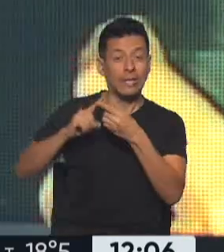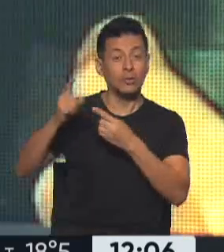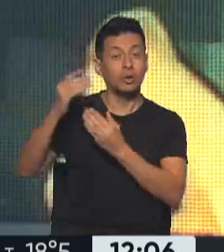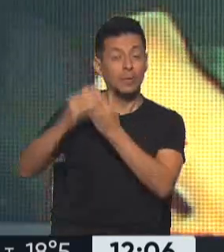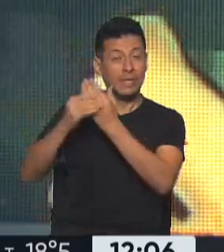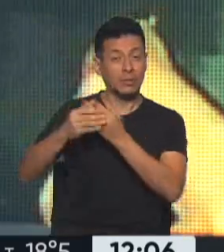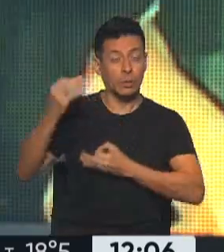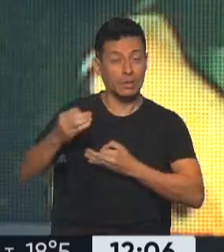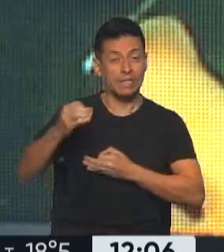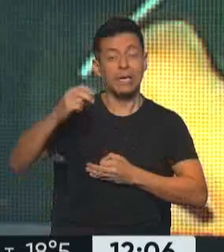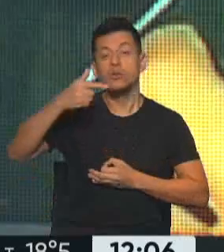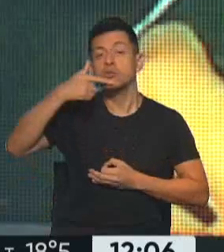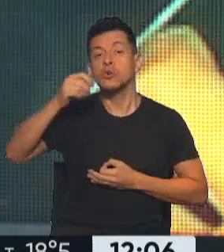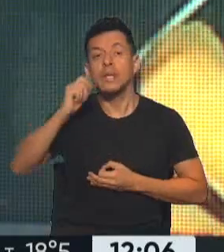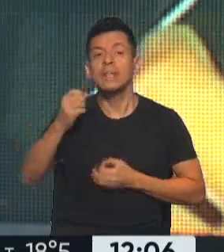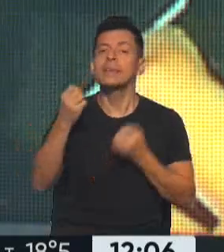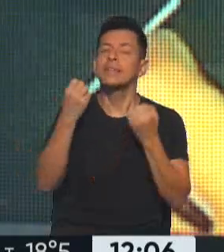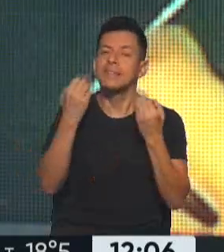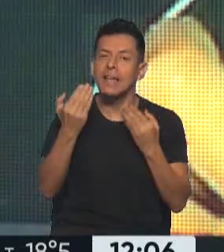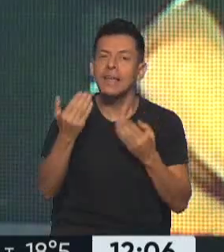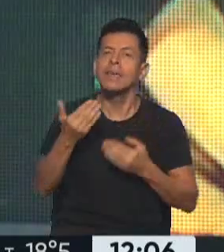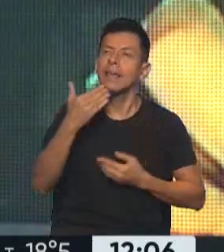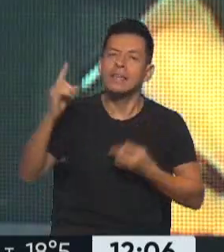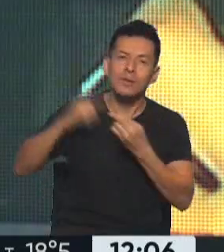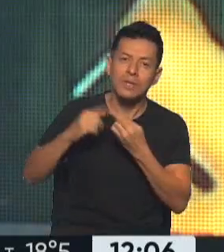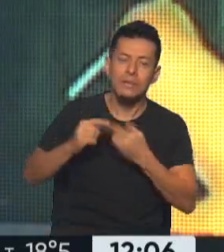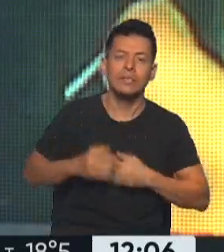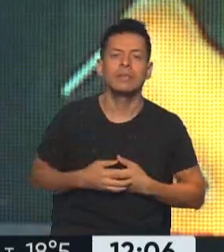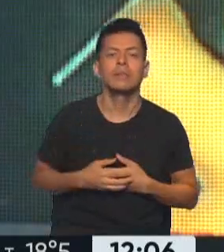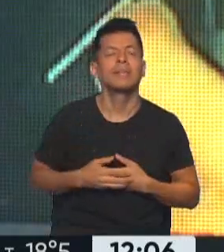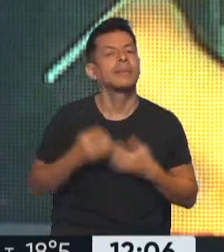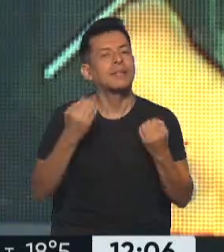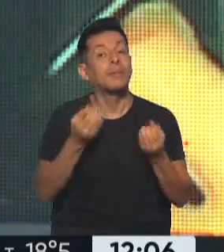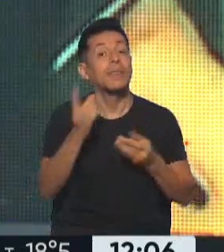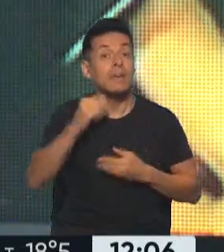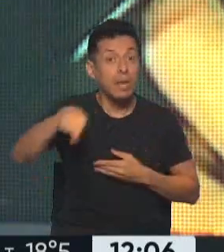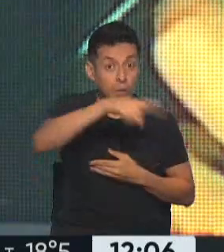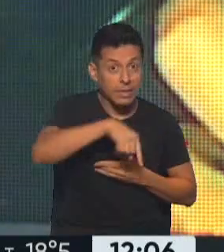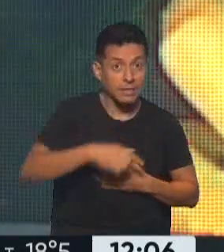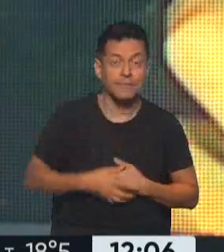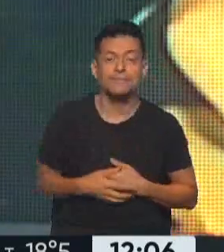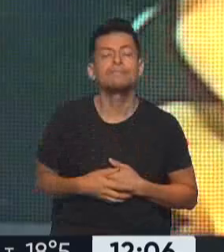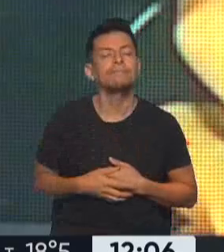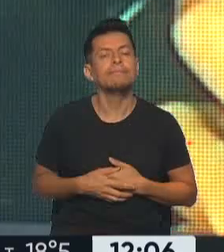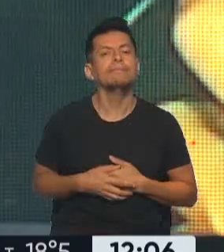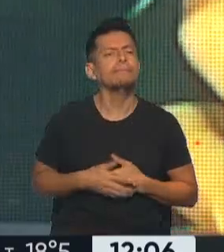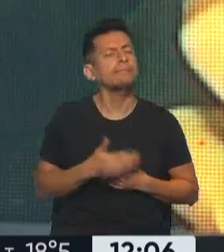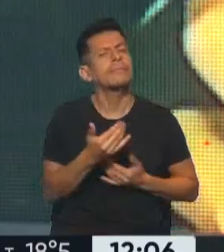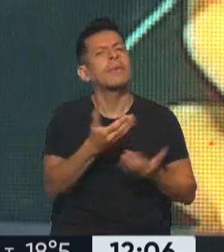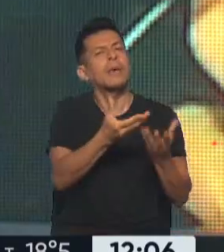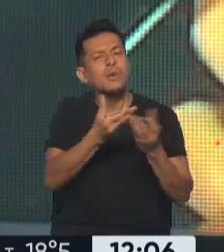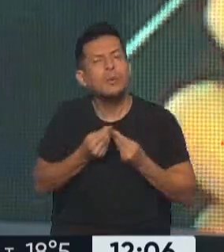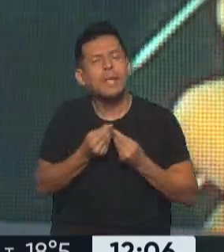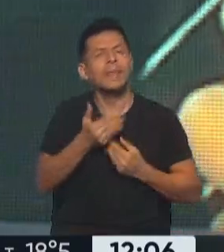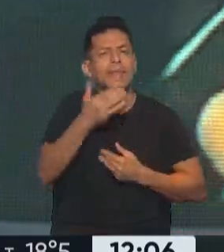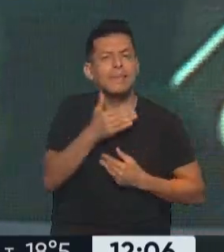Justicia de la Nación, Martín Soria. ¿Cómo le va, ministro? Gracias por estos minutos. ¿Qué tal? Buen día para ustedes, para toda la audiencia. A ver, ministro, ¿nos ayudaría a